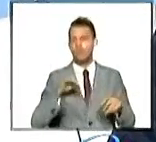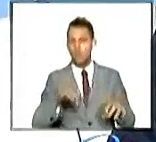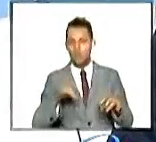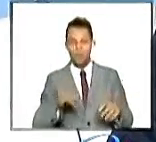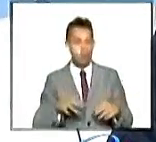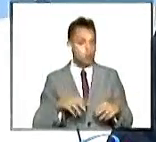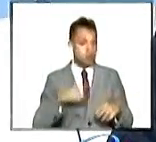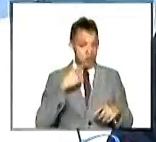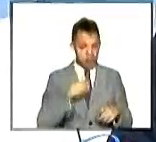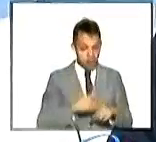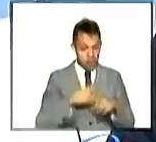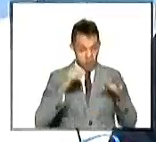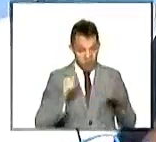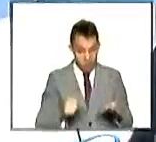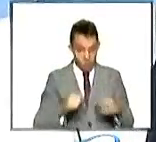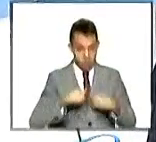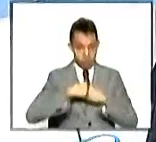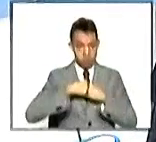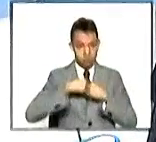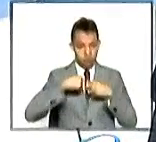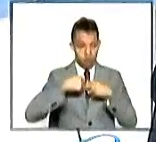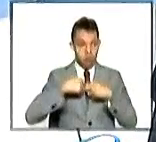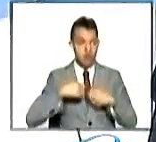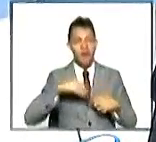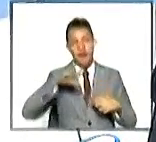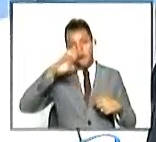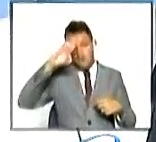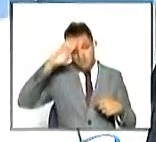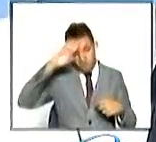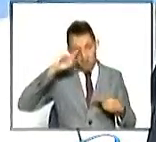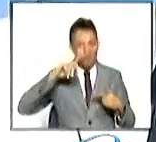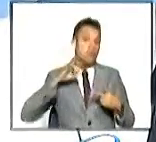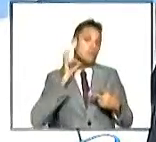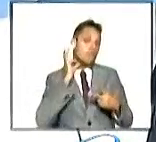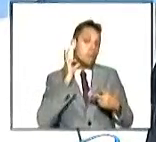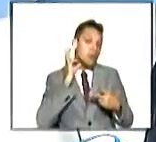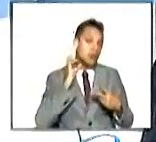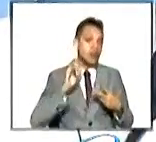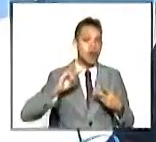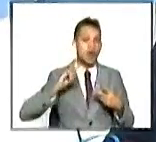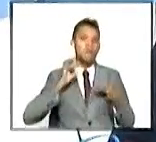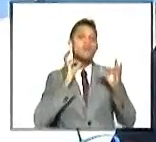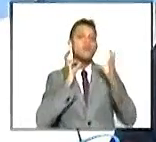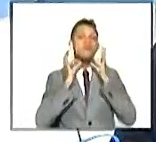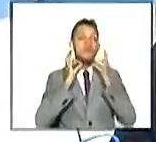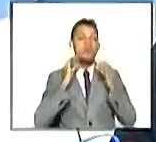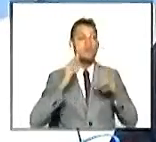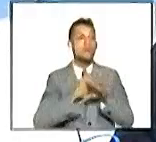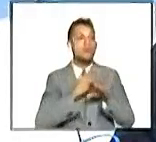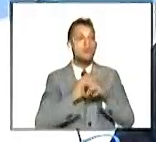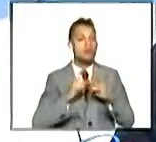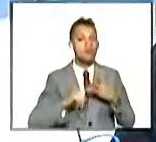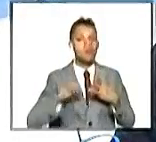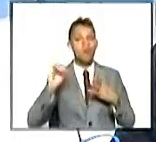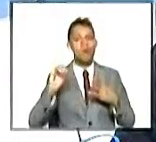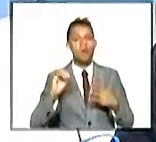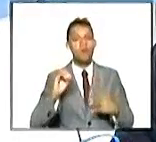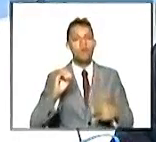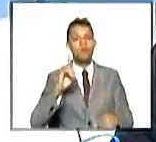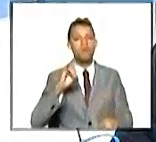por artritis, por artrosis, por fiebre reumática que dan las amígdalas, los mismos problemas de ácido